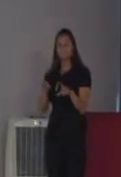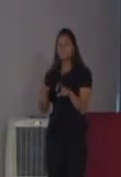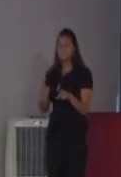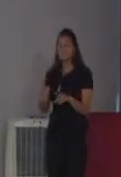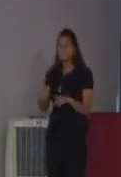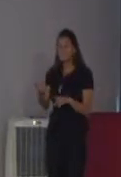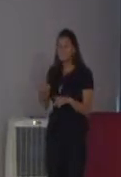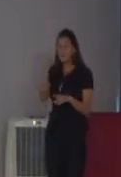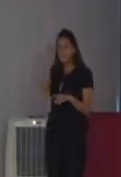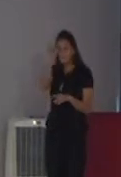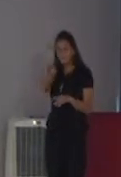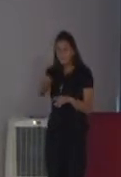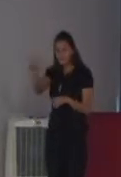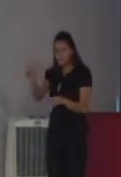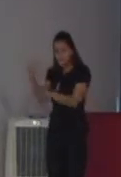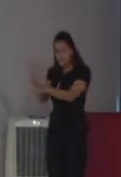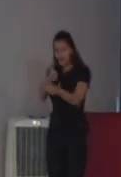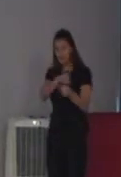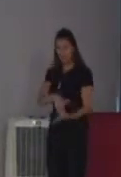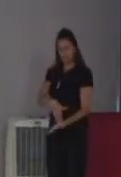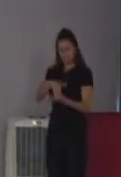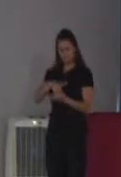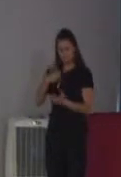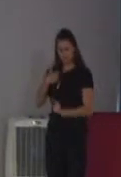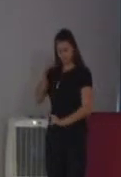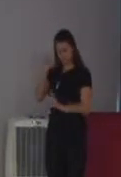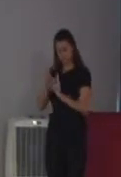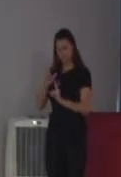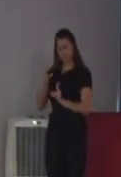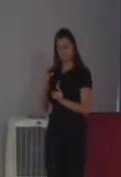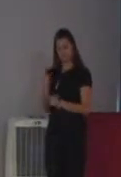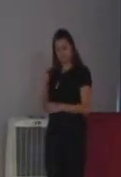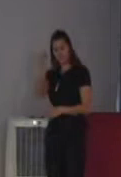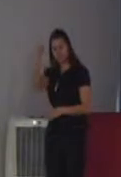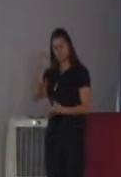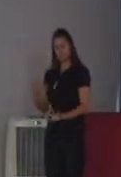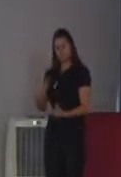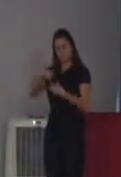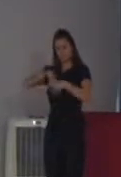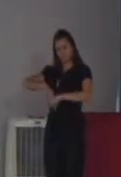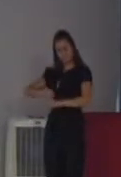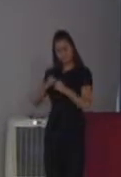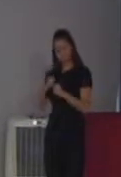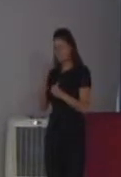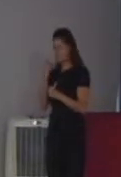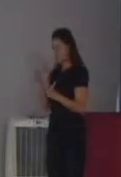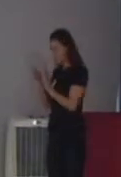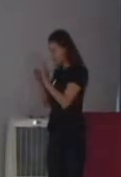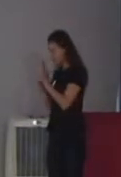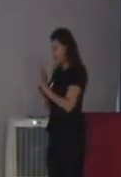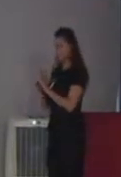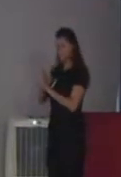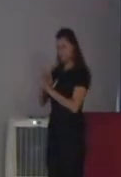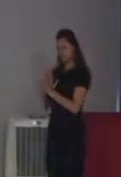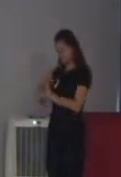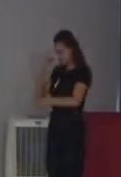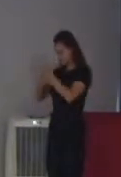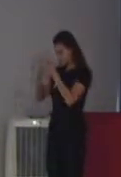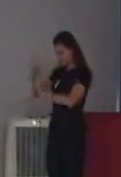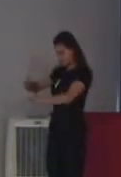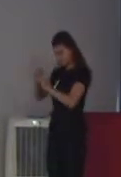como sujetos políticos que se apropian de esos marcos, de esos cuerpos normativos, esos derechos no